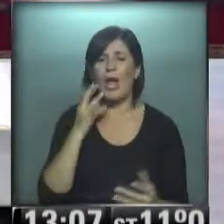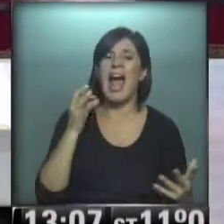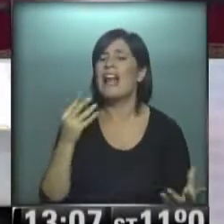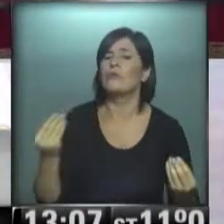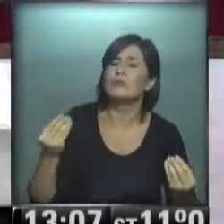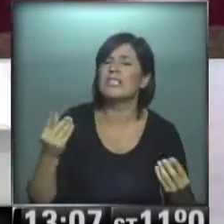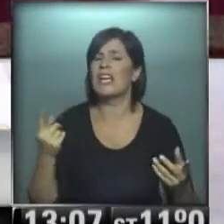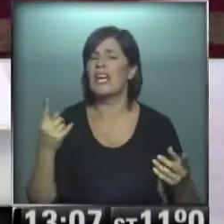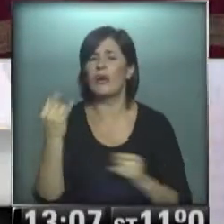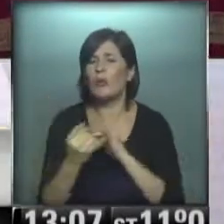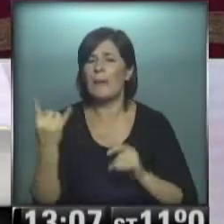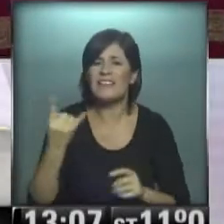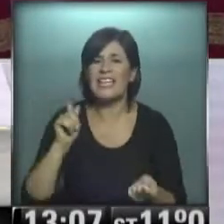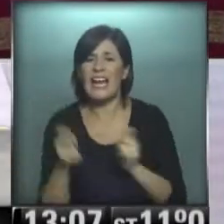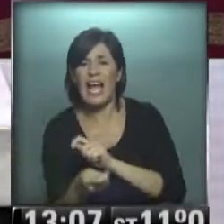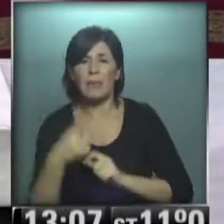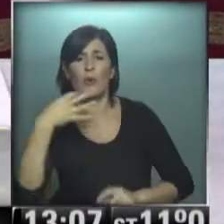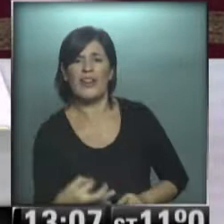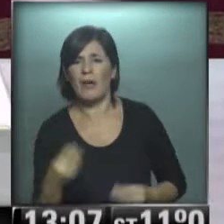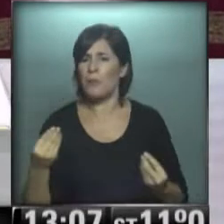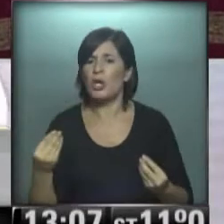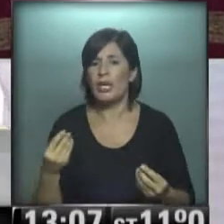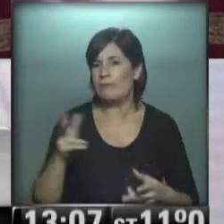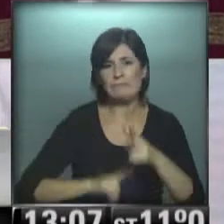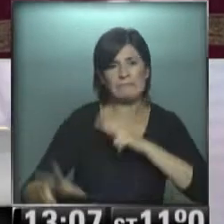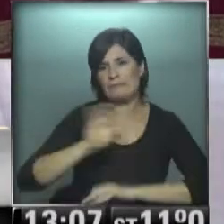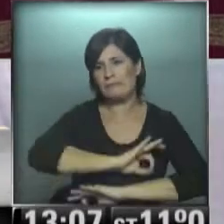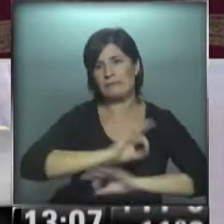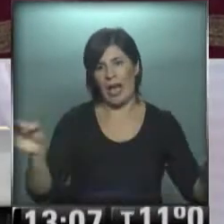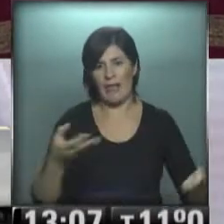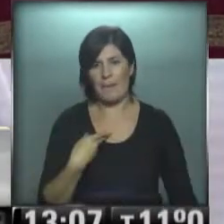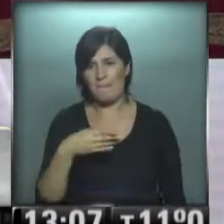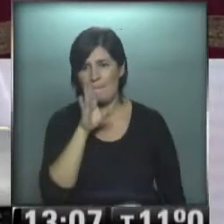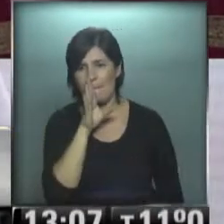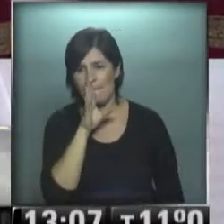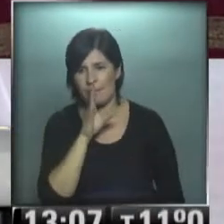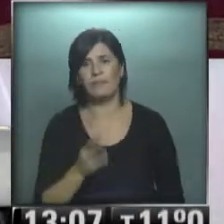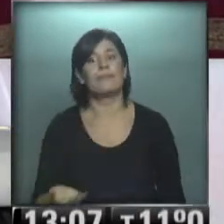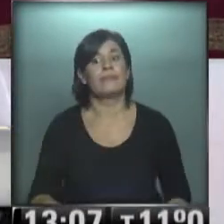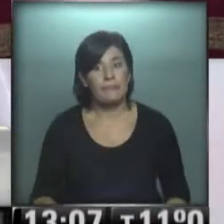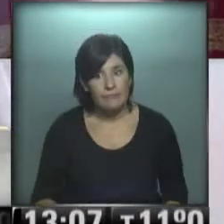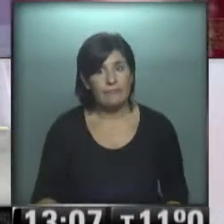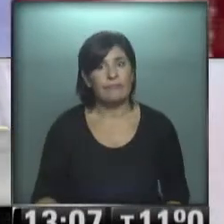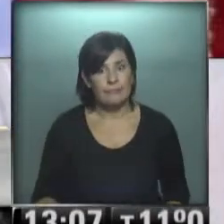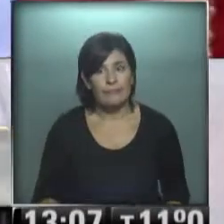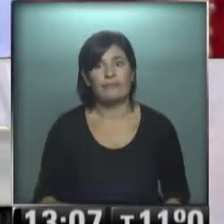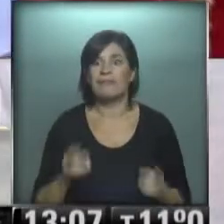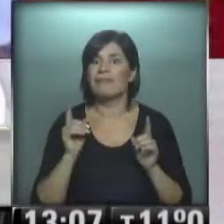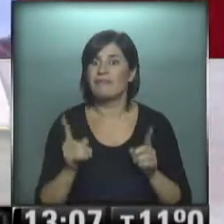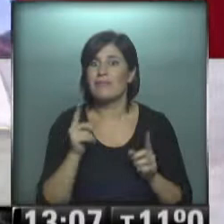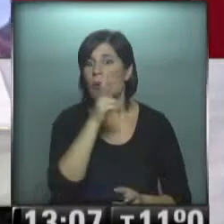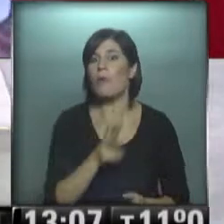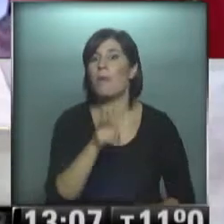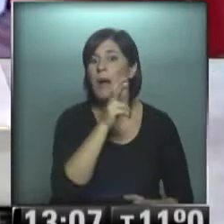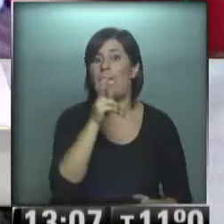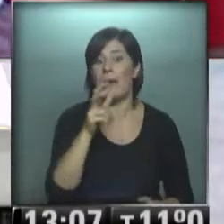en la noche anterior y por qué dijo lo que dijo en la mañana de hoy. Lo cierto es que, como decíamos, fue el propio Papa Francisco